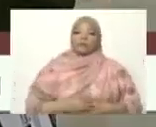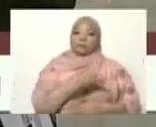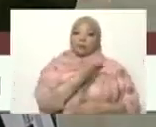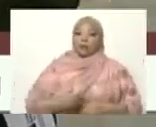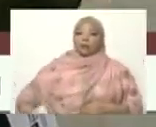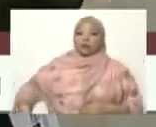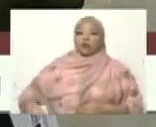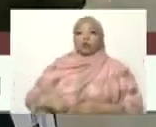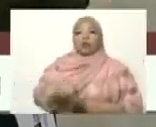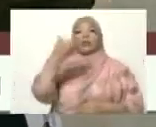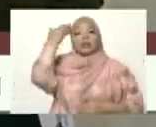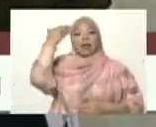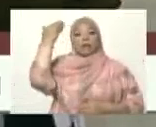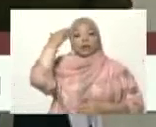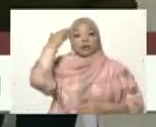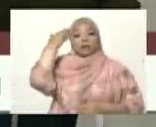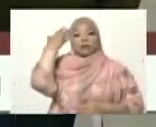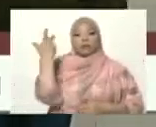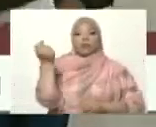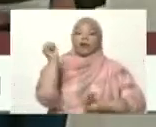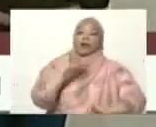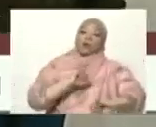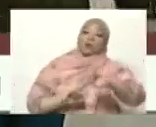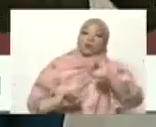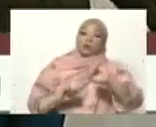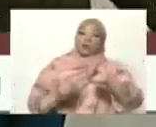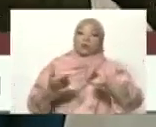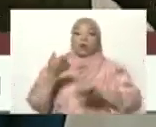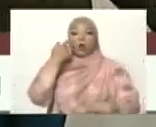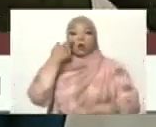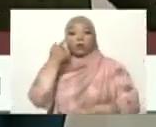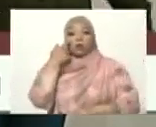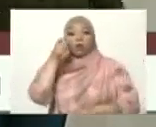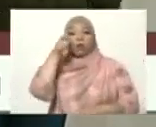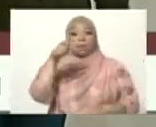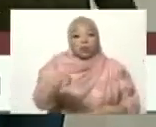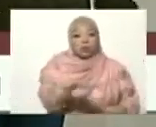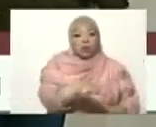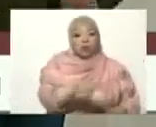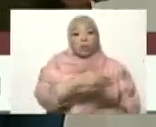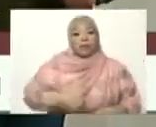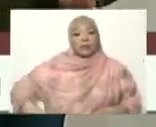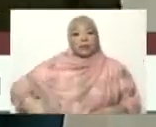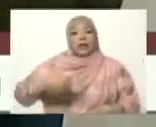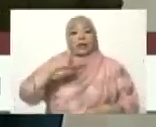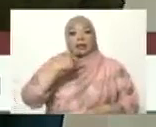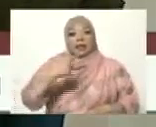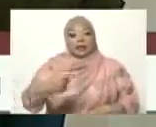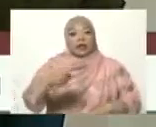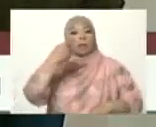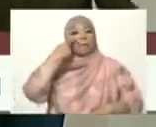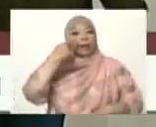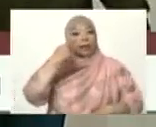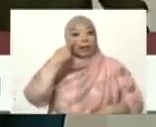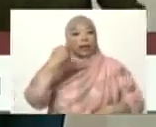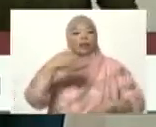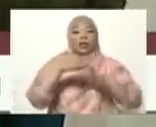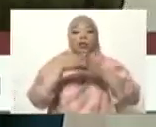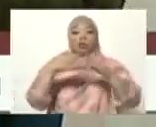ustedes saben que el presidente ha advertido, ha alertado a la población que debemos seguir tomando